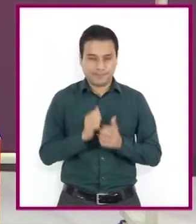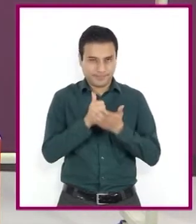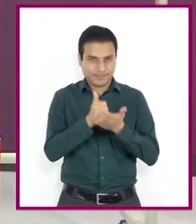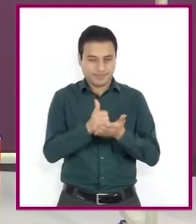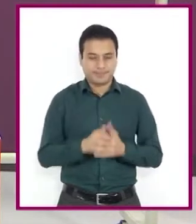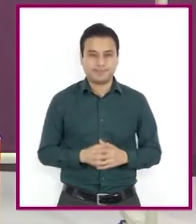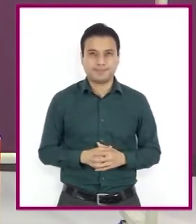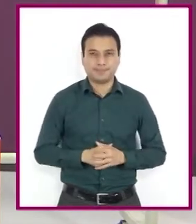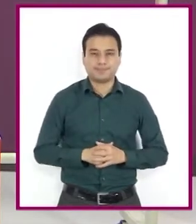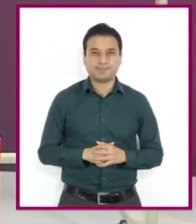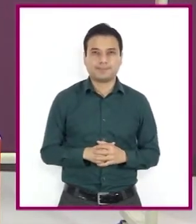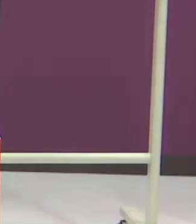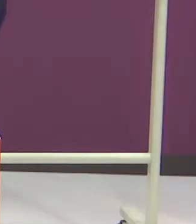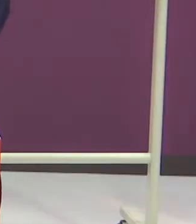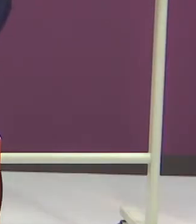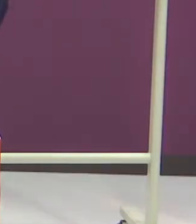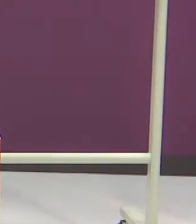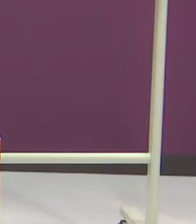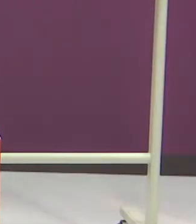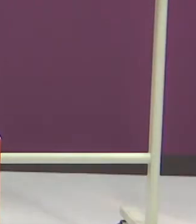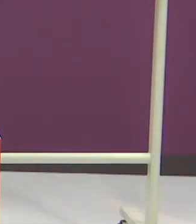Cannabis.